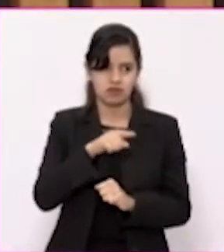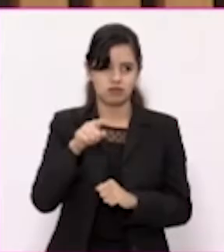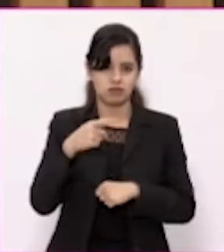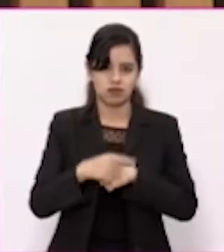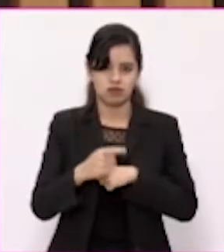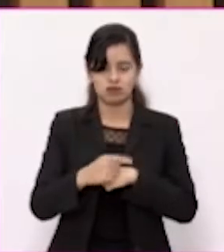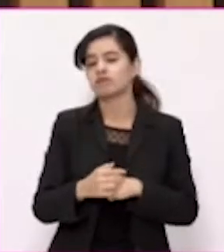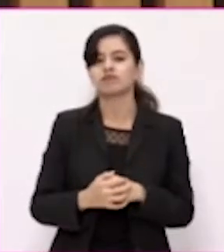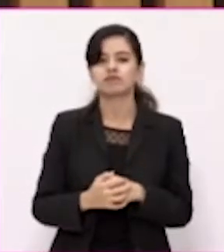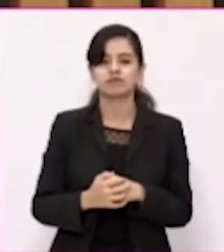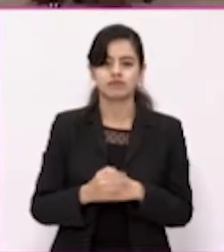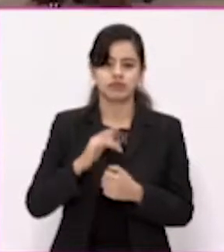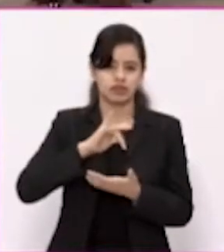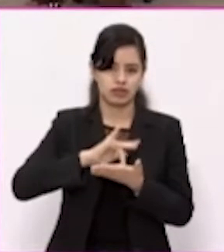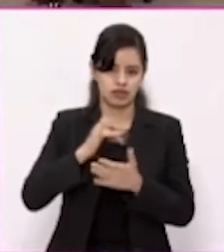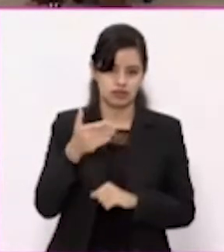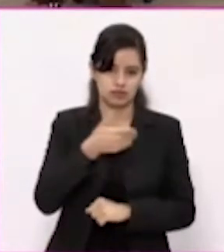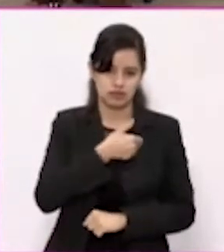el tiempo de la moción. Gracias,